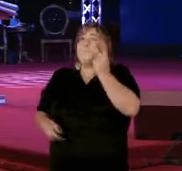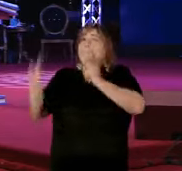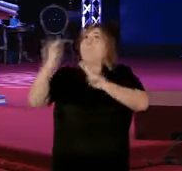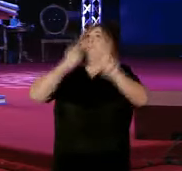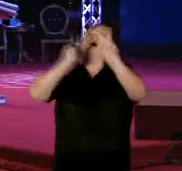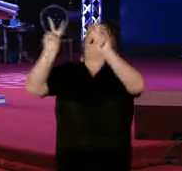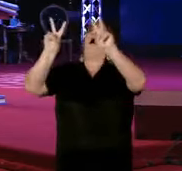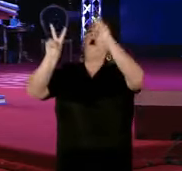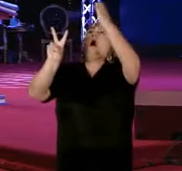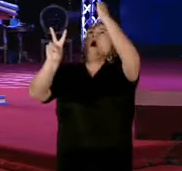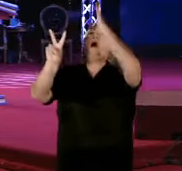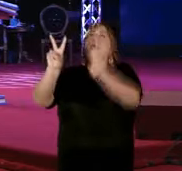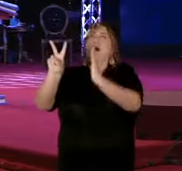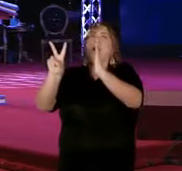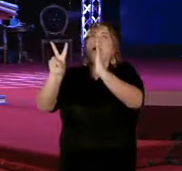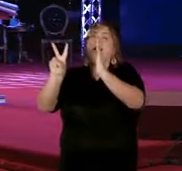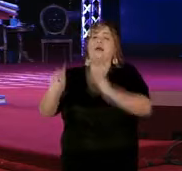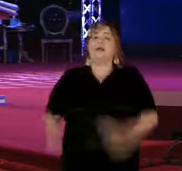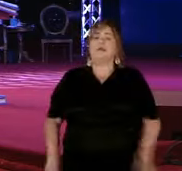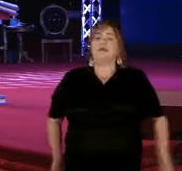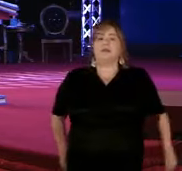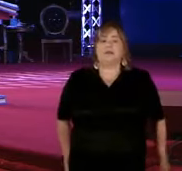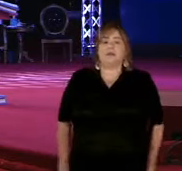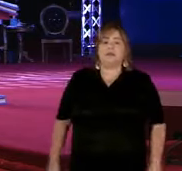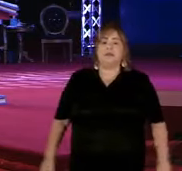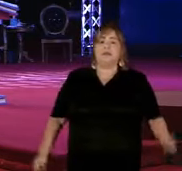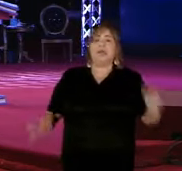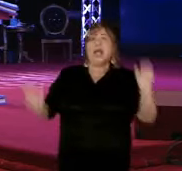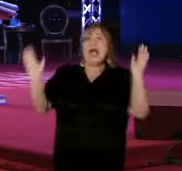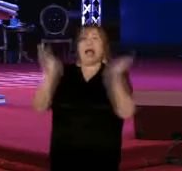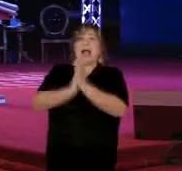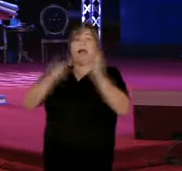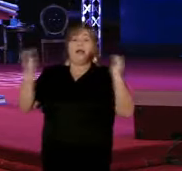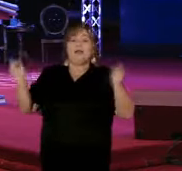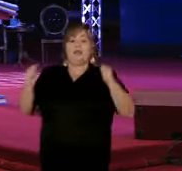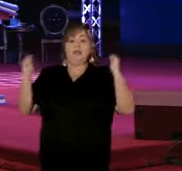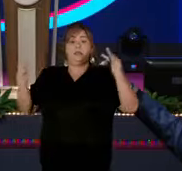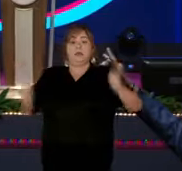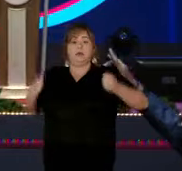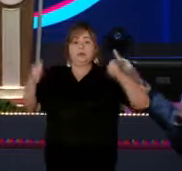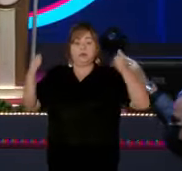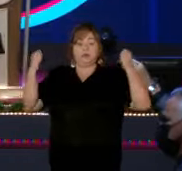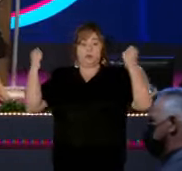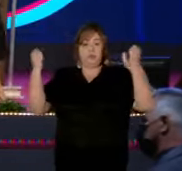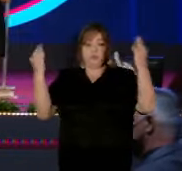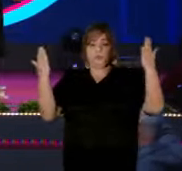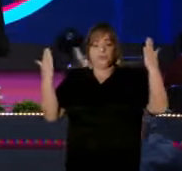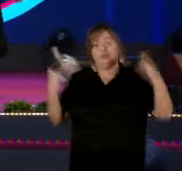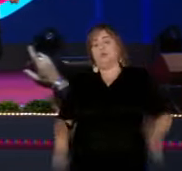Dios, verán a Dios. Aleluya.